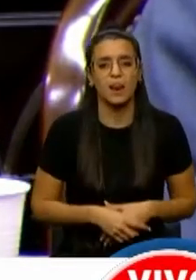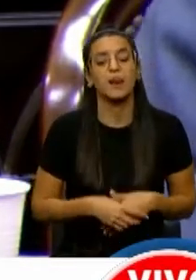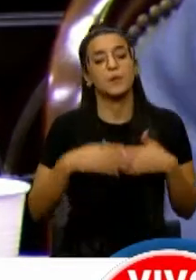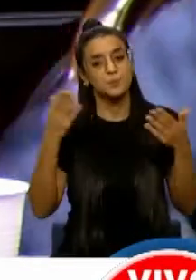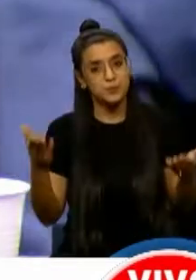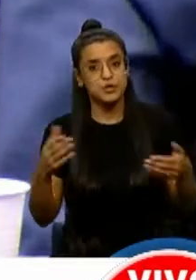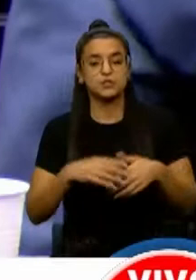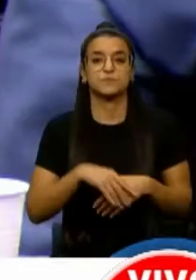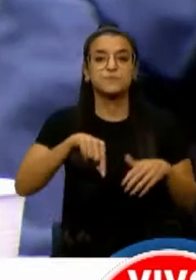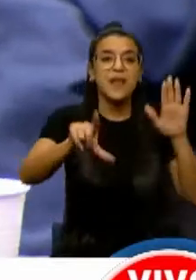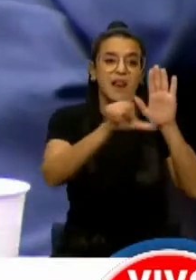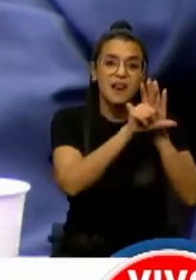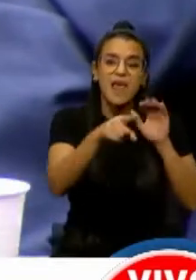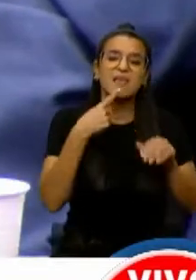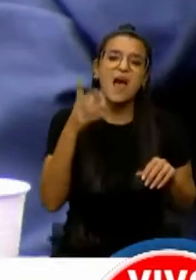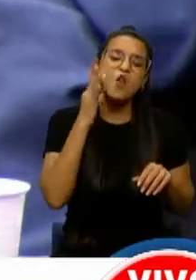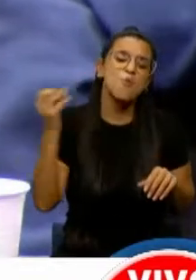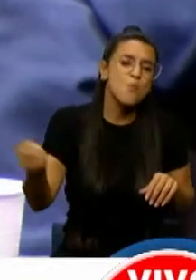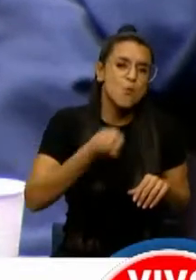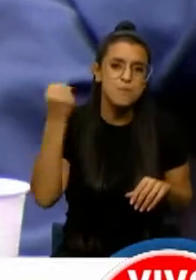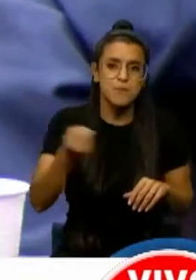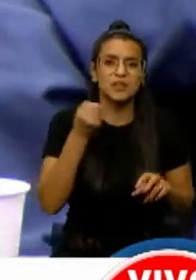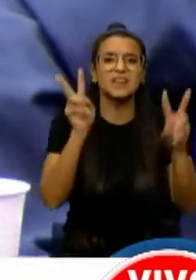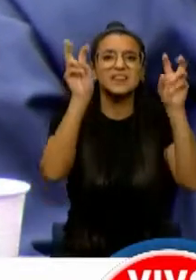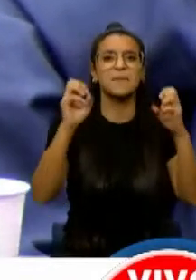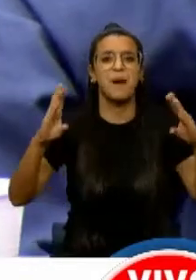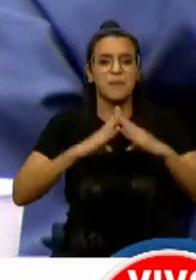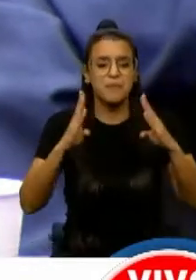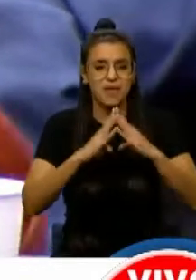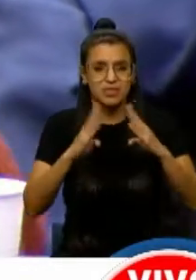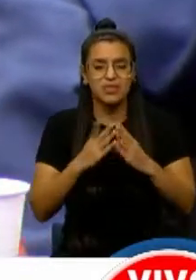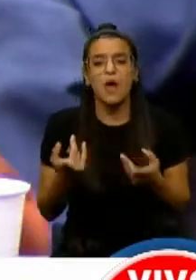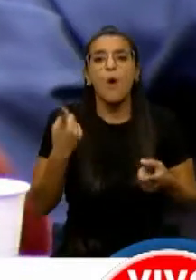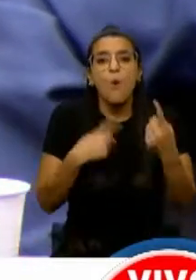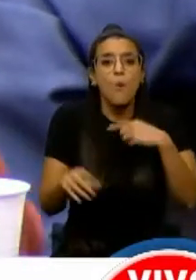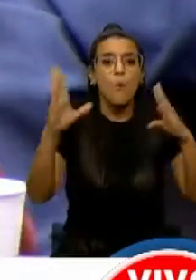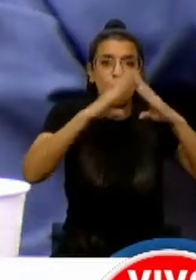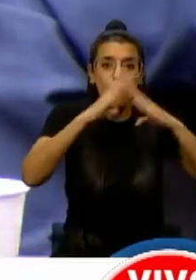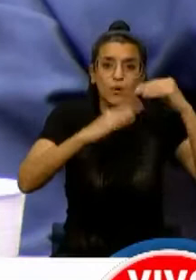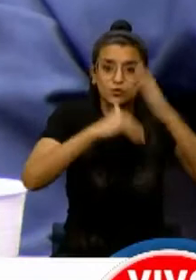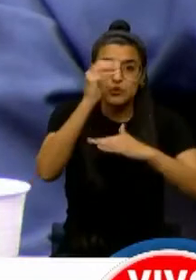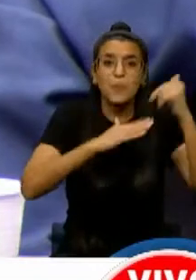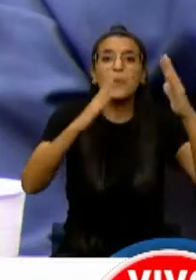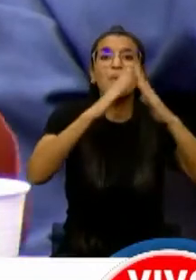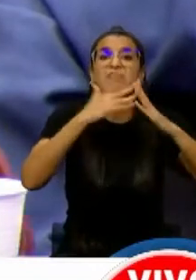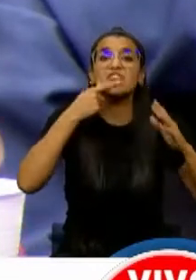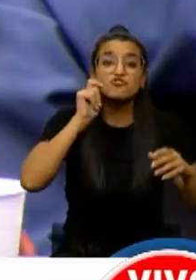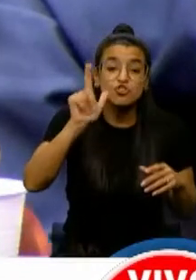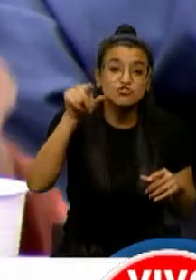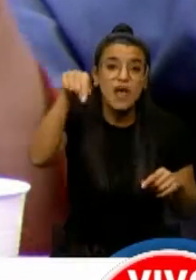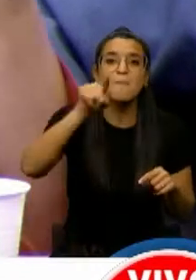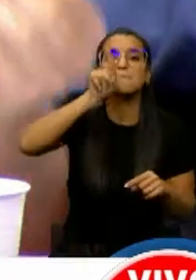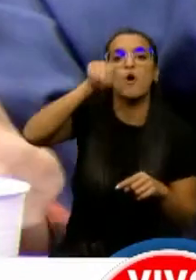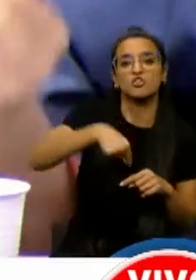Por eso, esta ley tiene un punto importantísimo en el tema vivienda, que es cada vez que se construya viviendas sociales, haya un